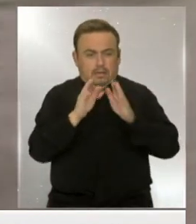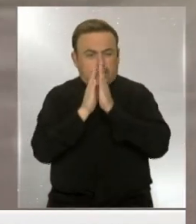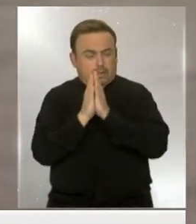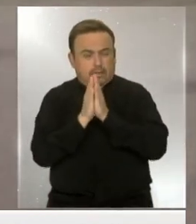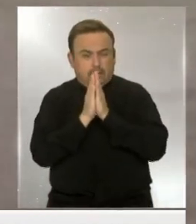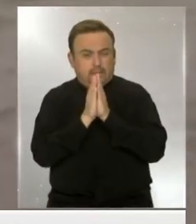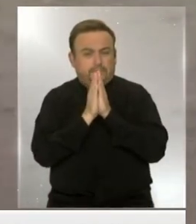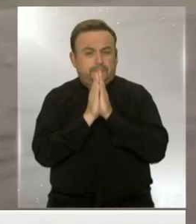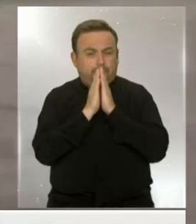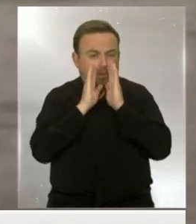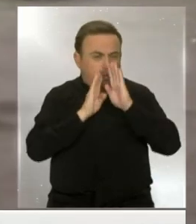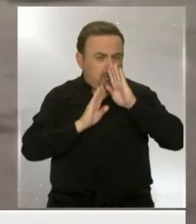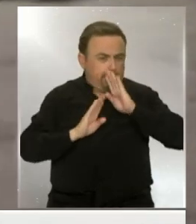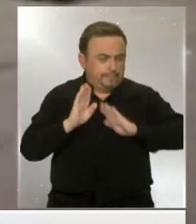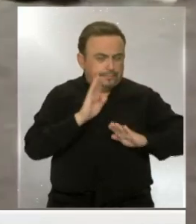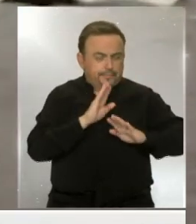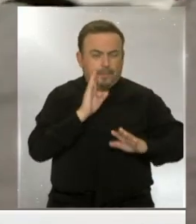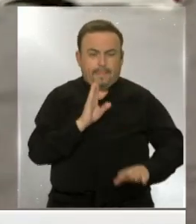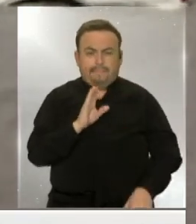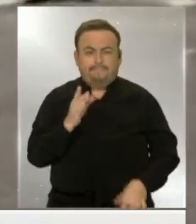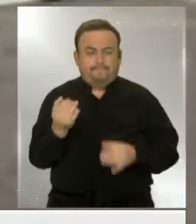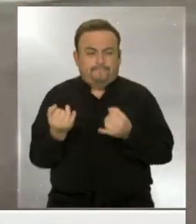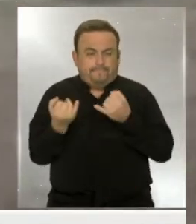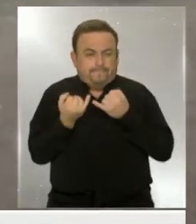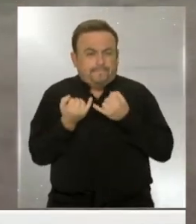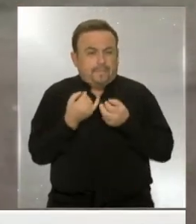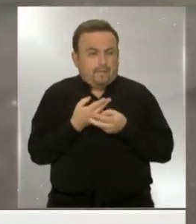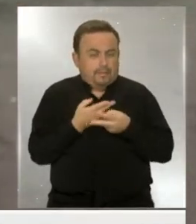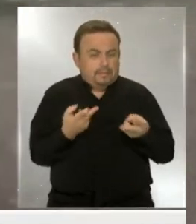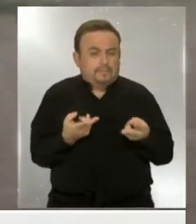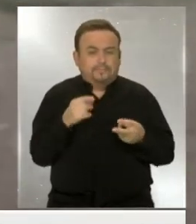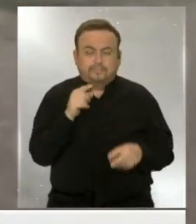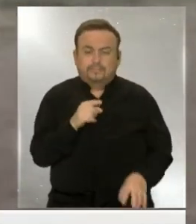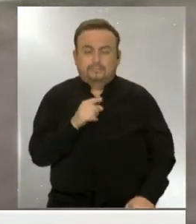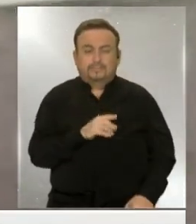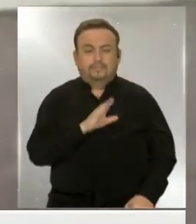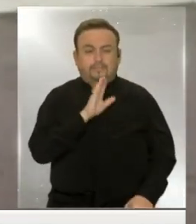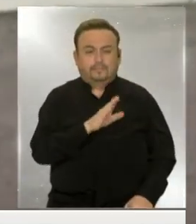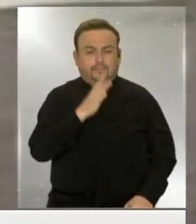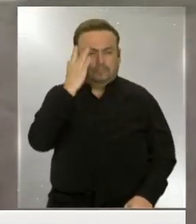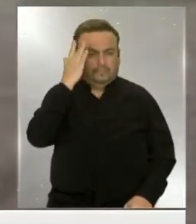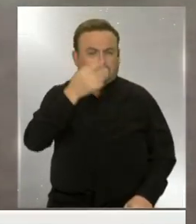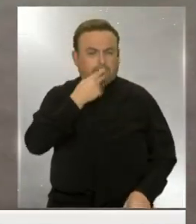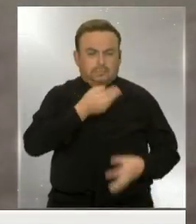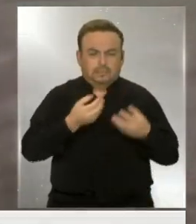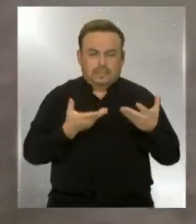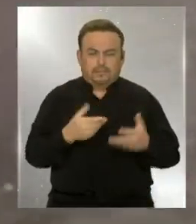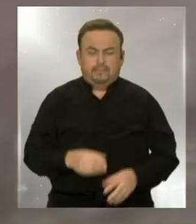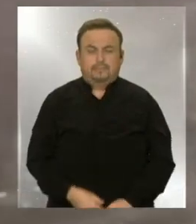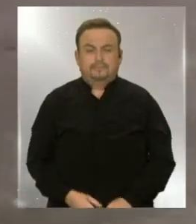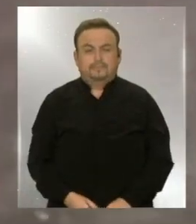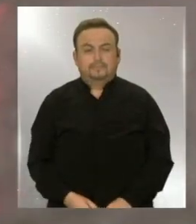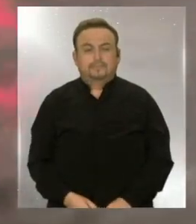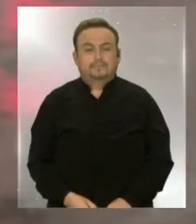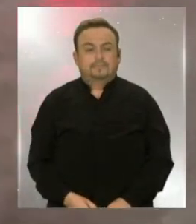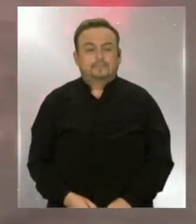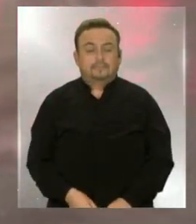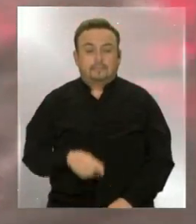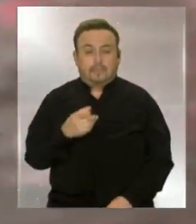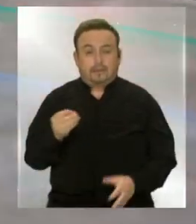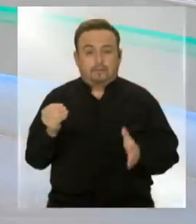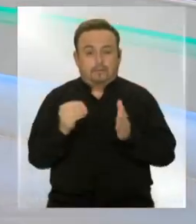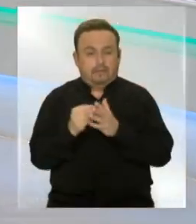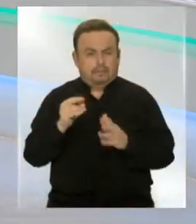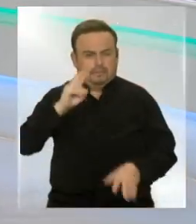población a mantenerse al tanto de la información publicada por los expertos. Otro fenómeno más.